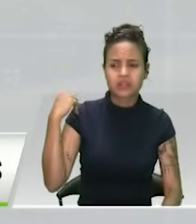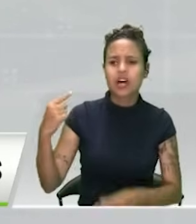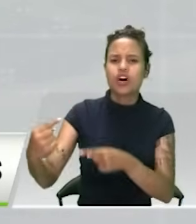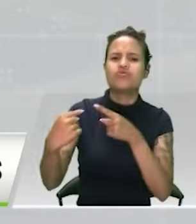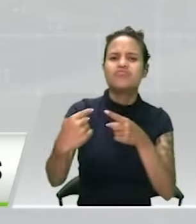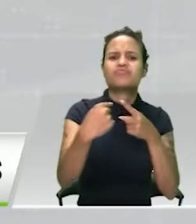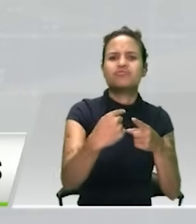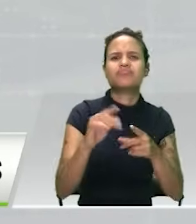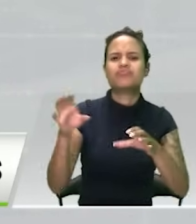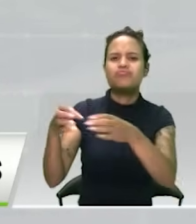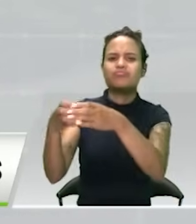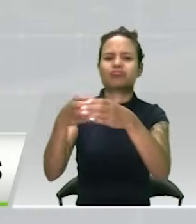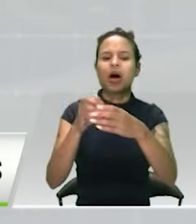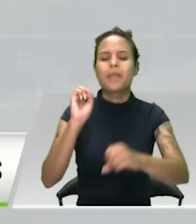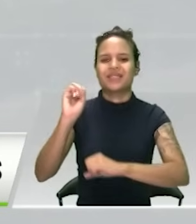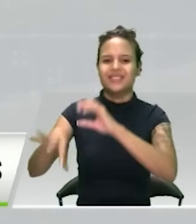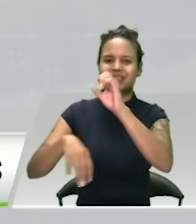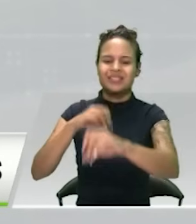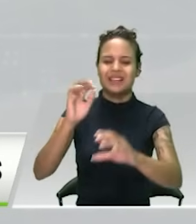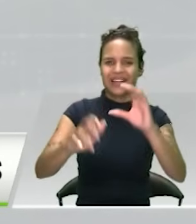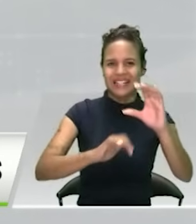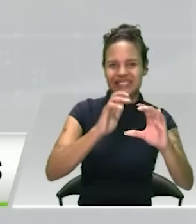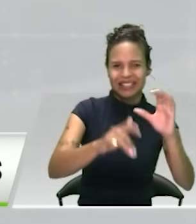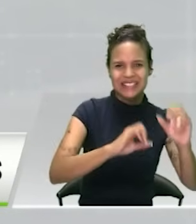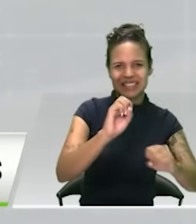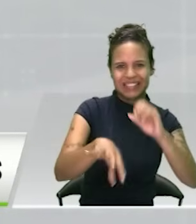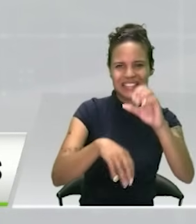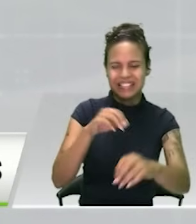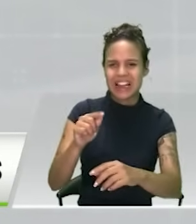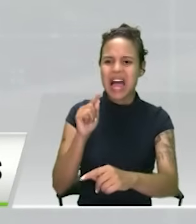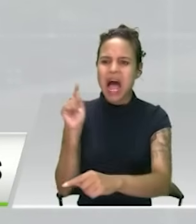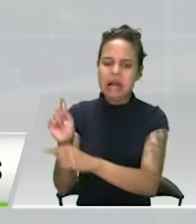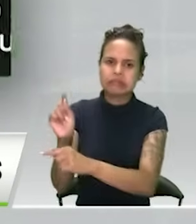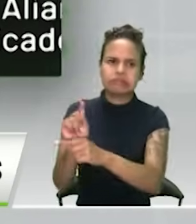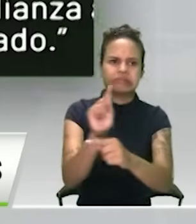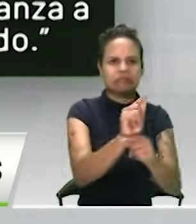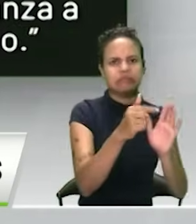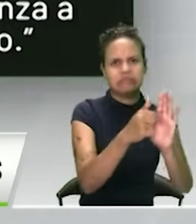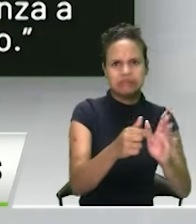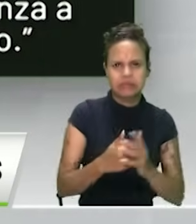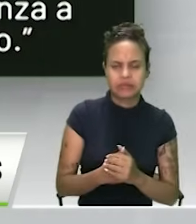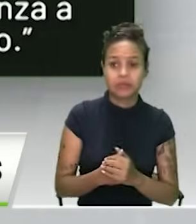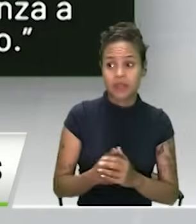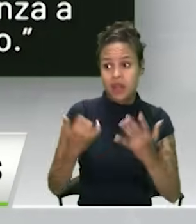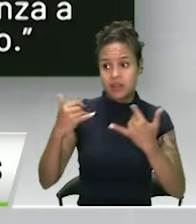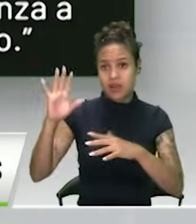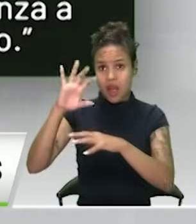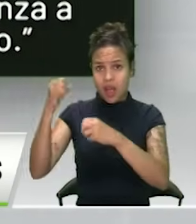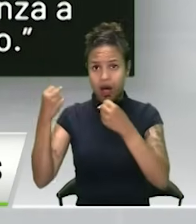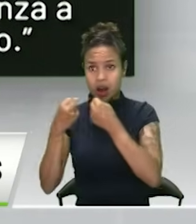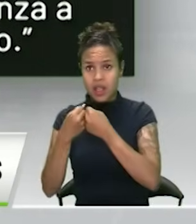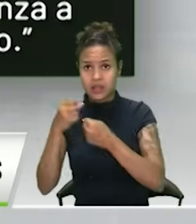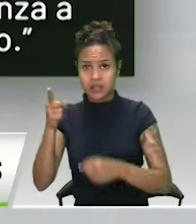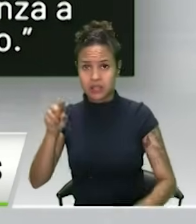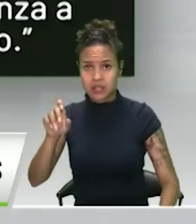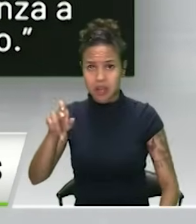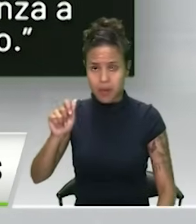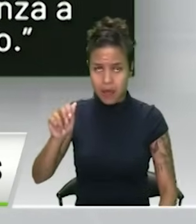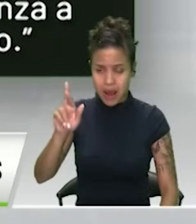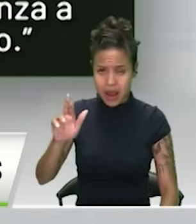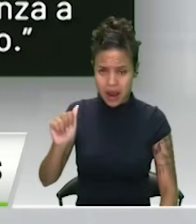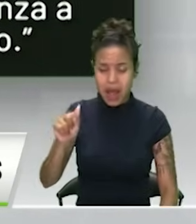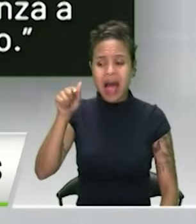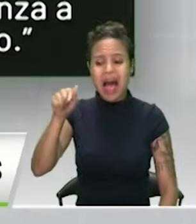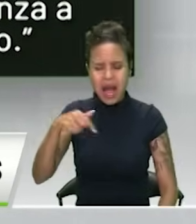al reciclaje, a las que señaló públicamente. Desde Alianza Separa aclaramos que nuestros recicladores